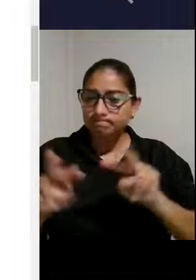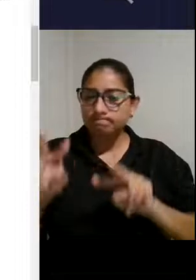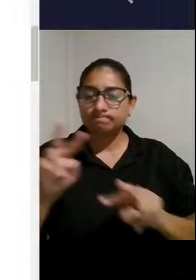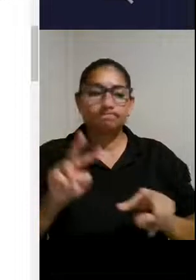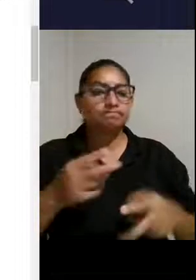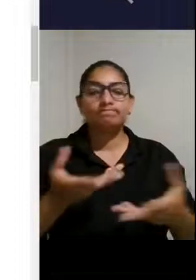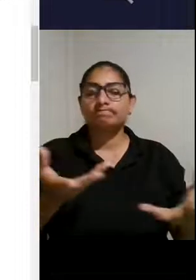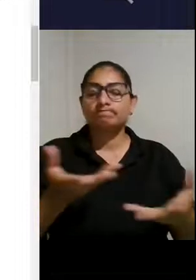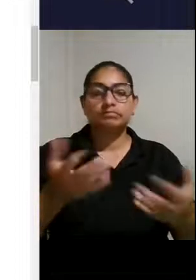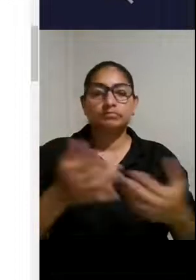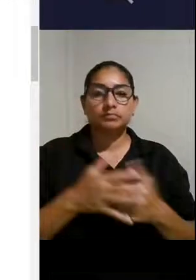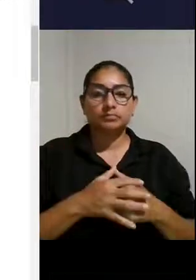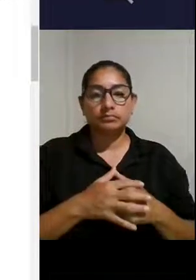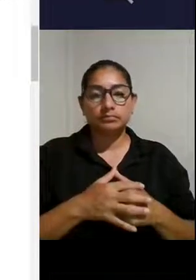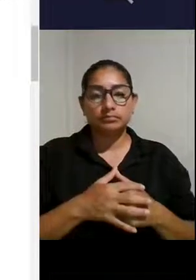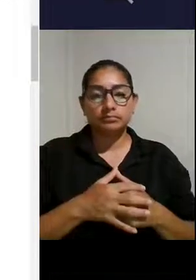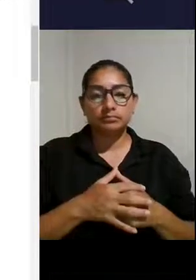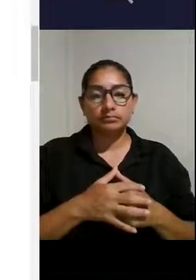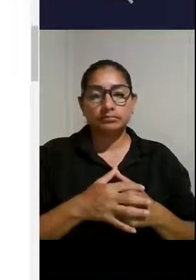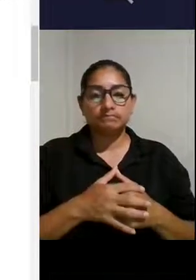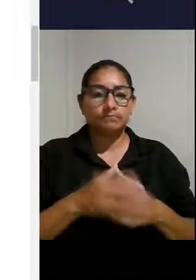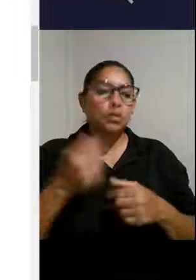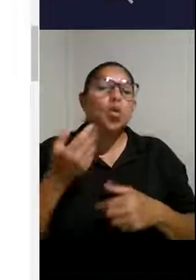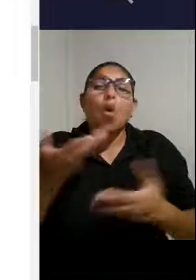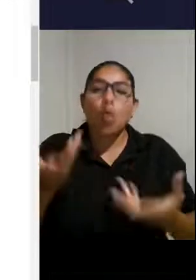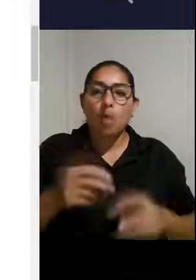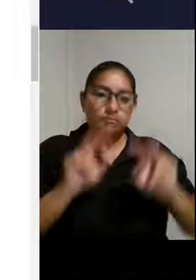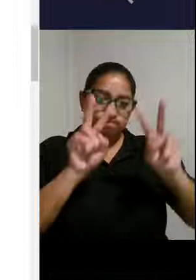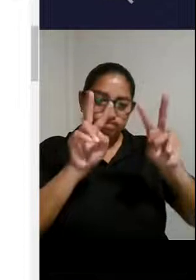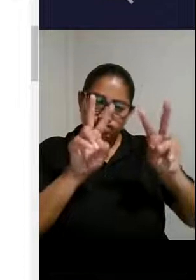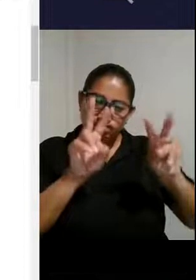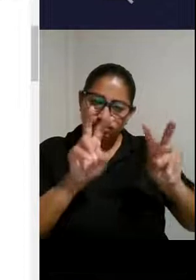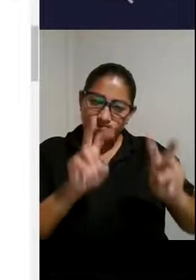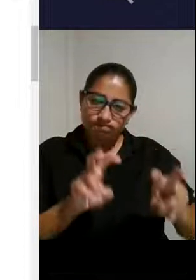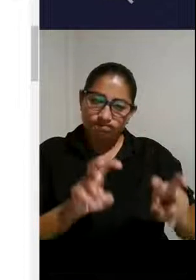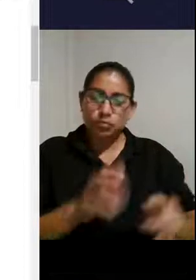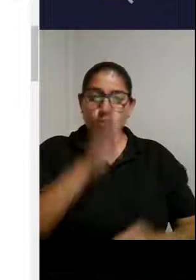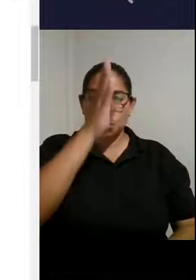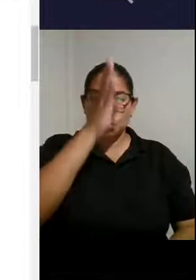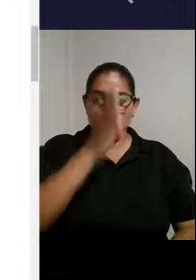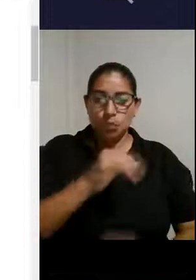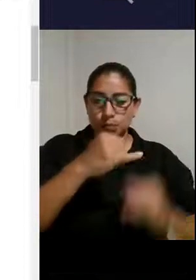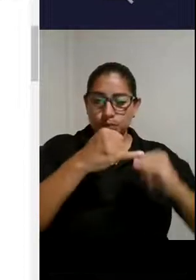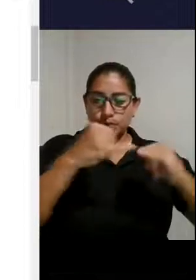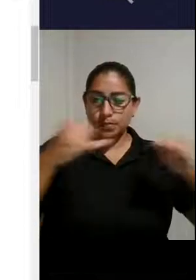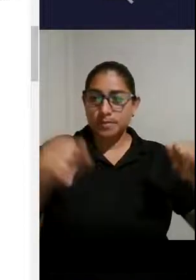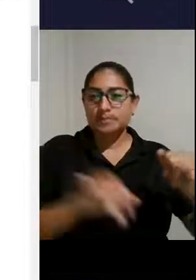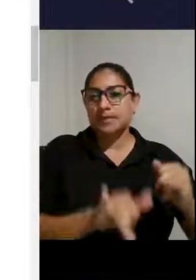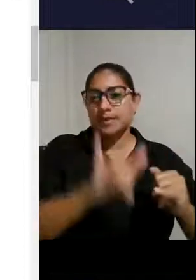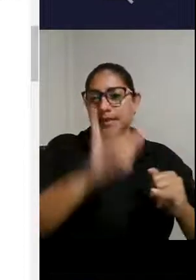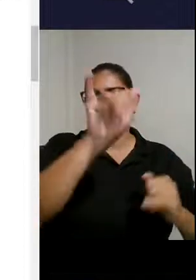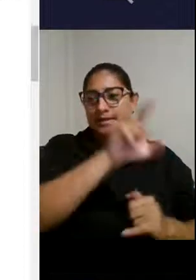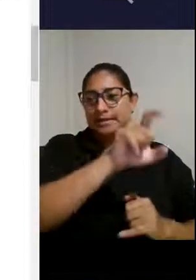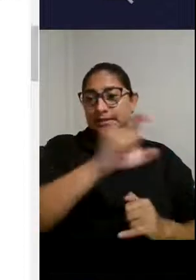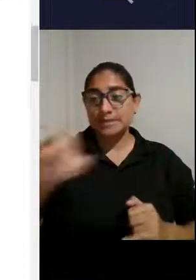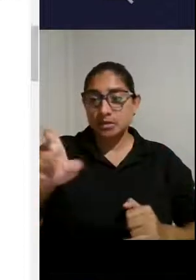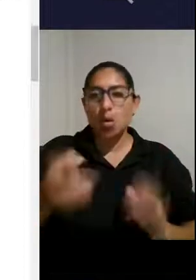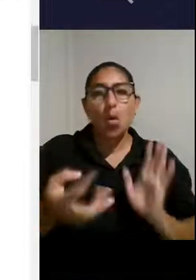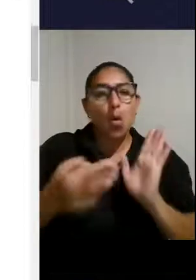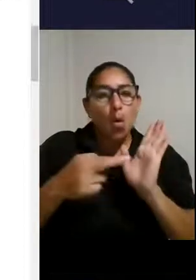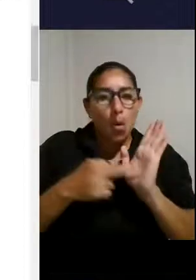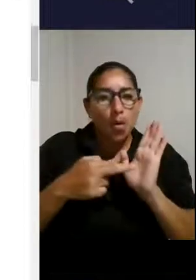comprendamos bien el análisis de una gráfica. Entonces, aquí vamos a hacer un repaso